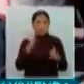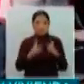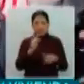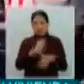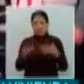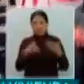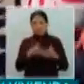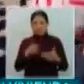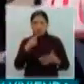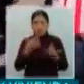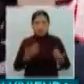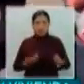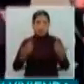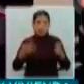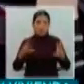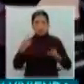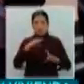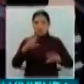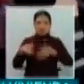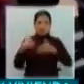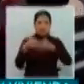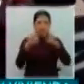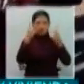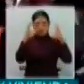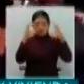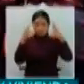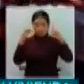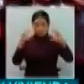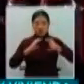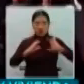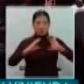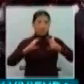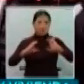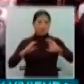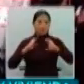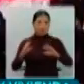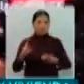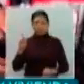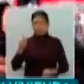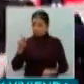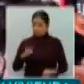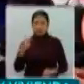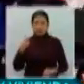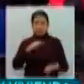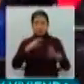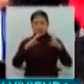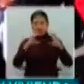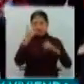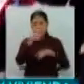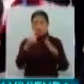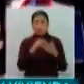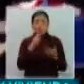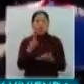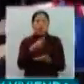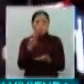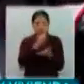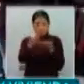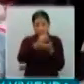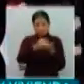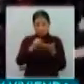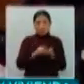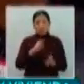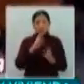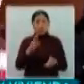personas, y ahora estamos en el proceso de capacitación, porque tenemos que capacitarlos en el manejo del cuestionario